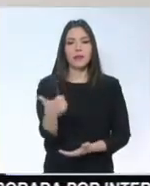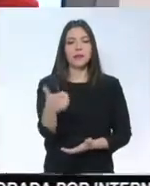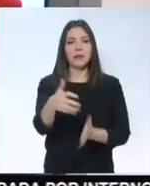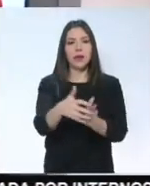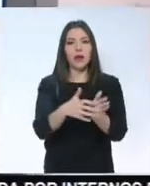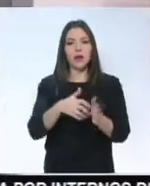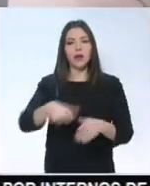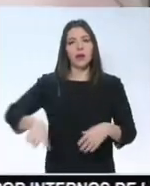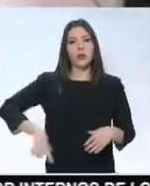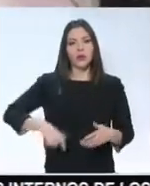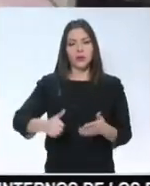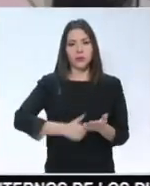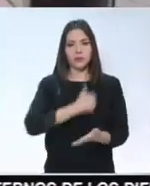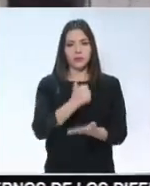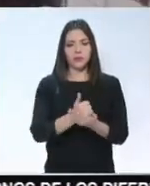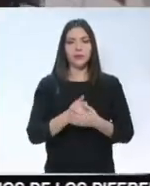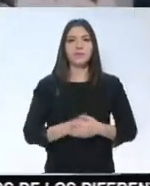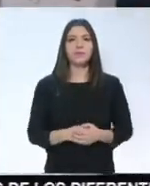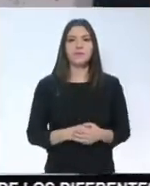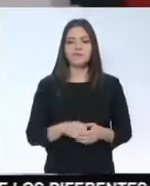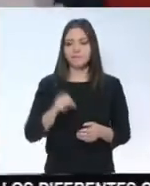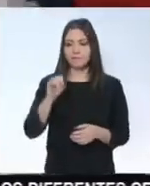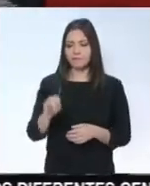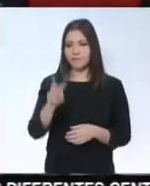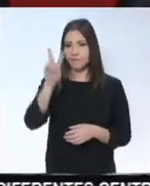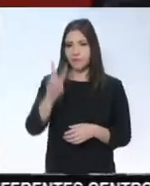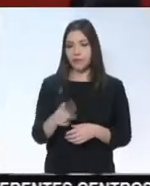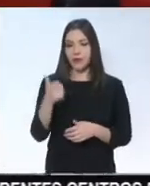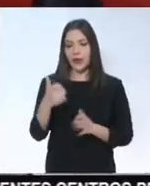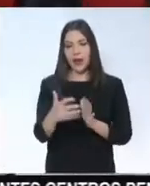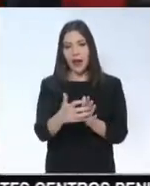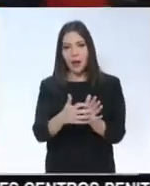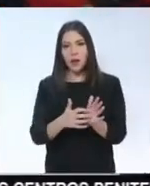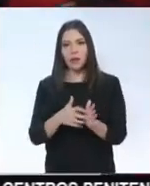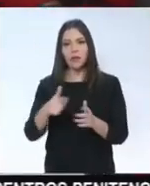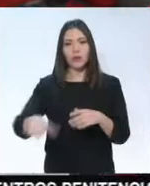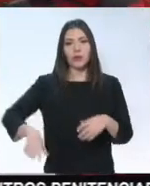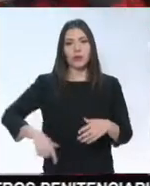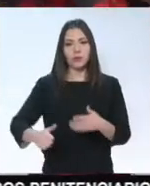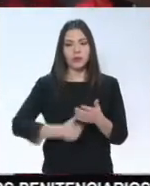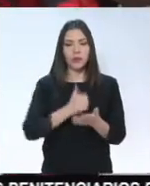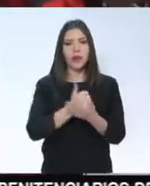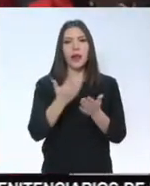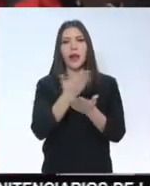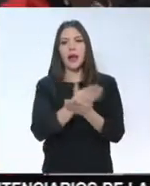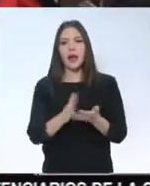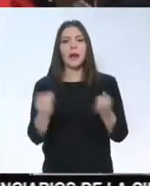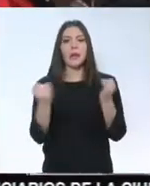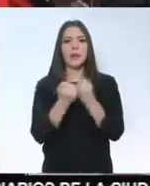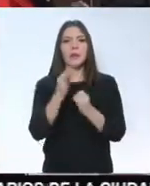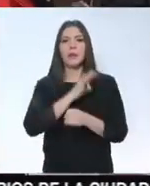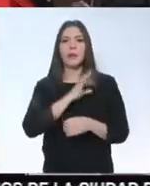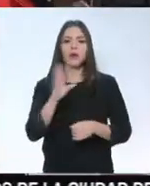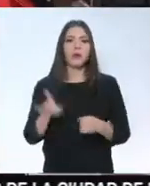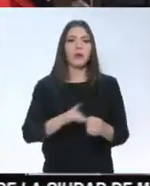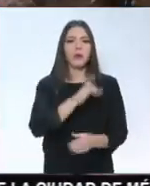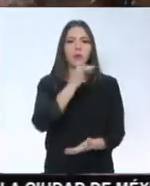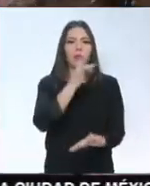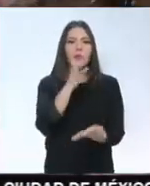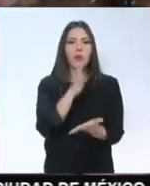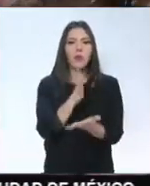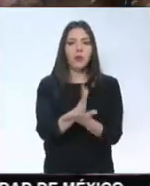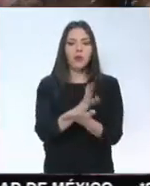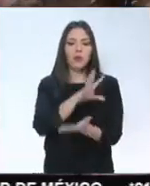es, no solamente representa un ahorro para el gobierno de esta ciudad, también representa poder homologar la manera en que damos la